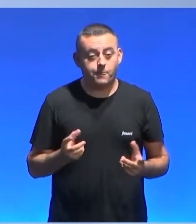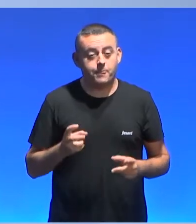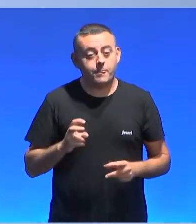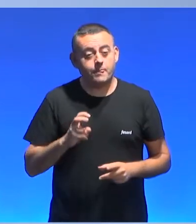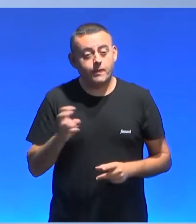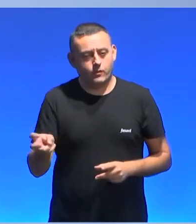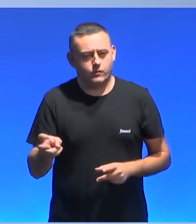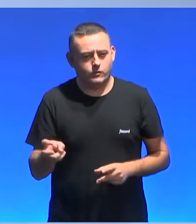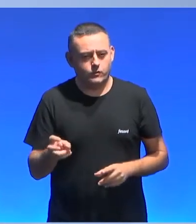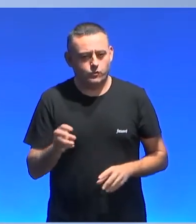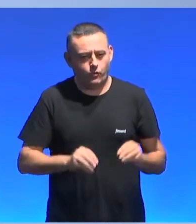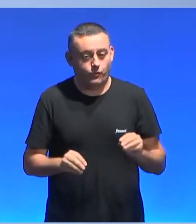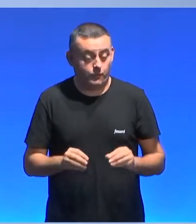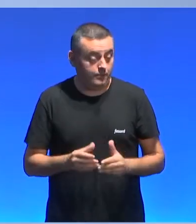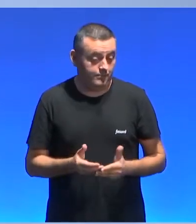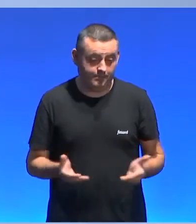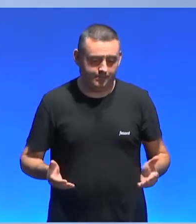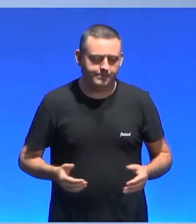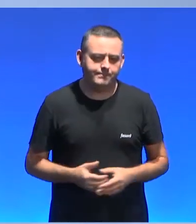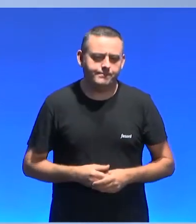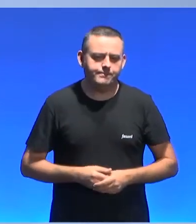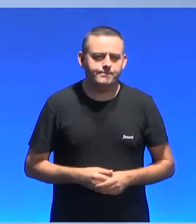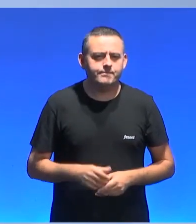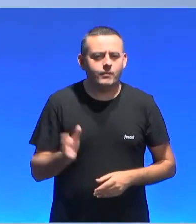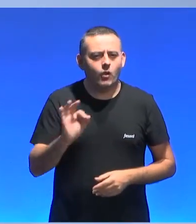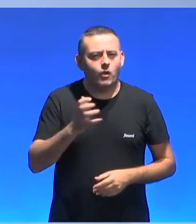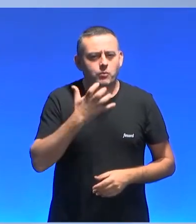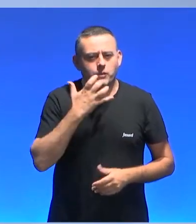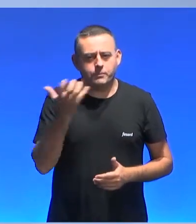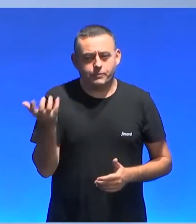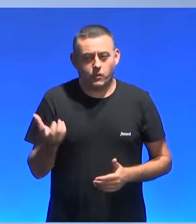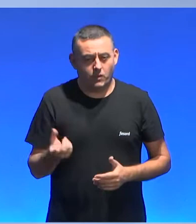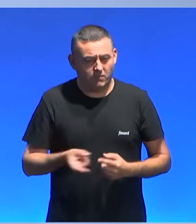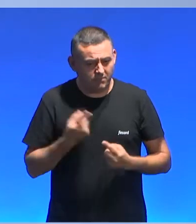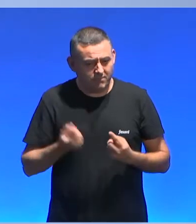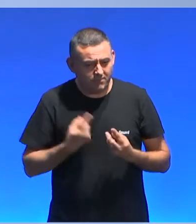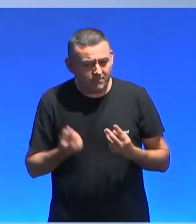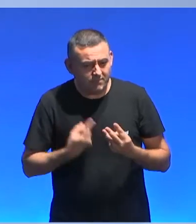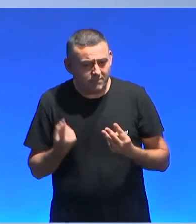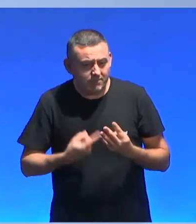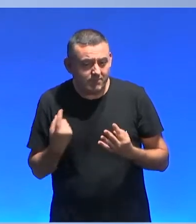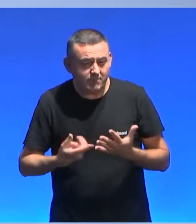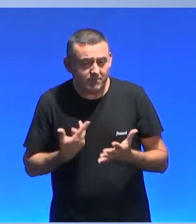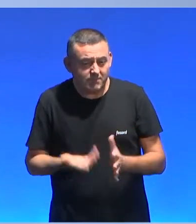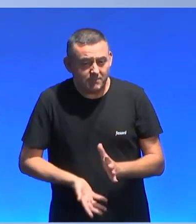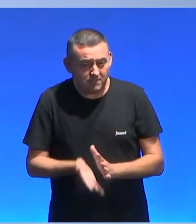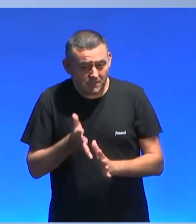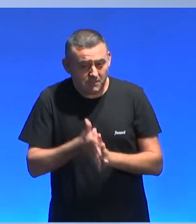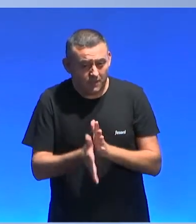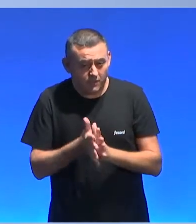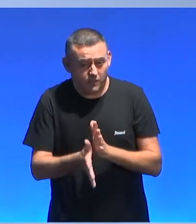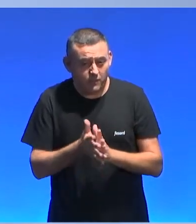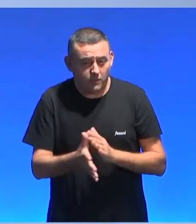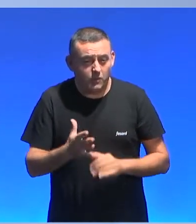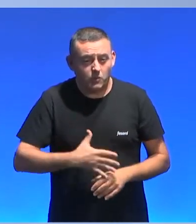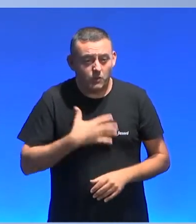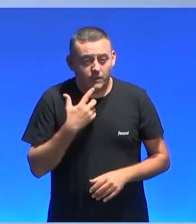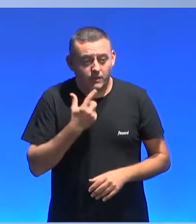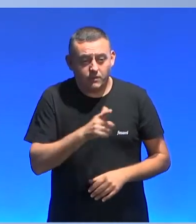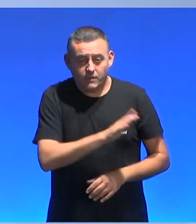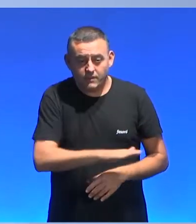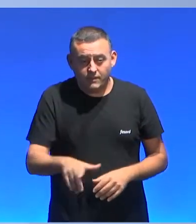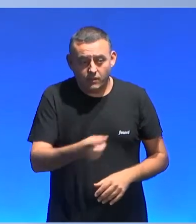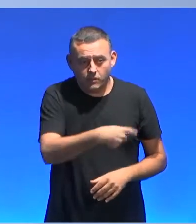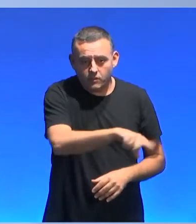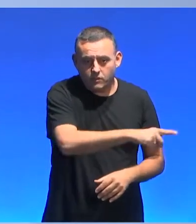las guerras. Estoy citando cosas que, si los niños no se escuchan, no se lo creen.